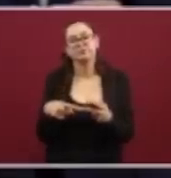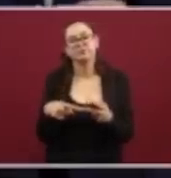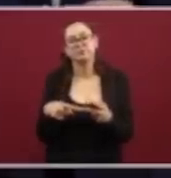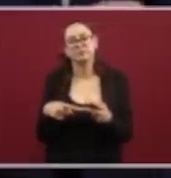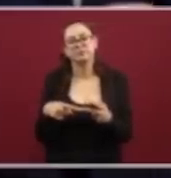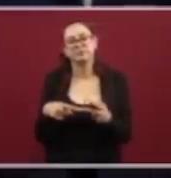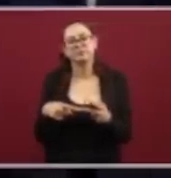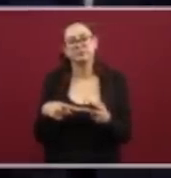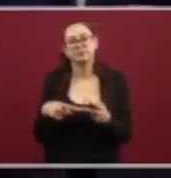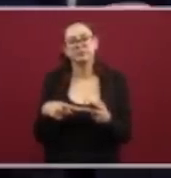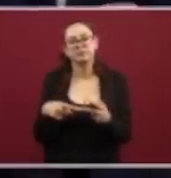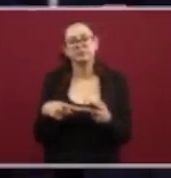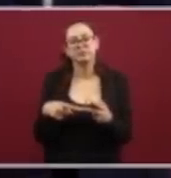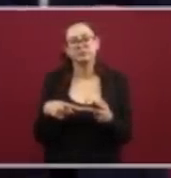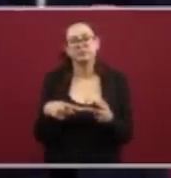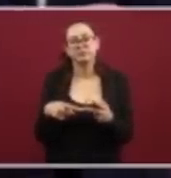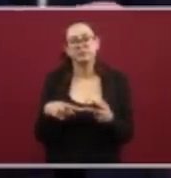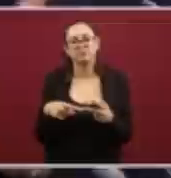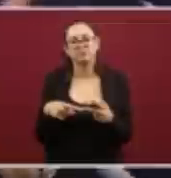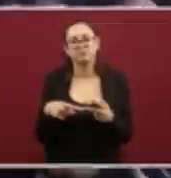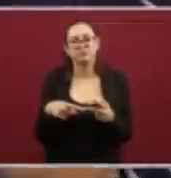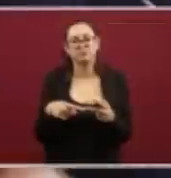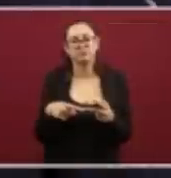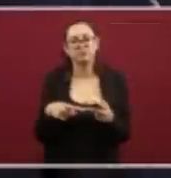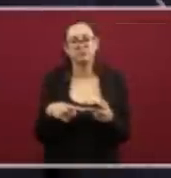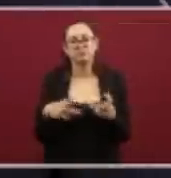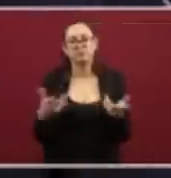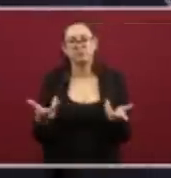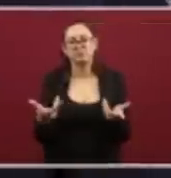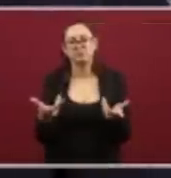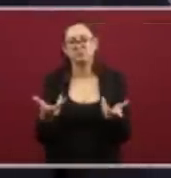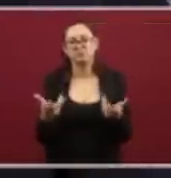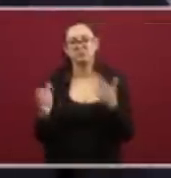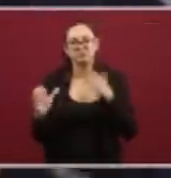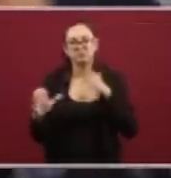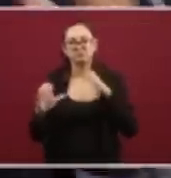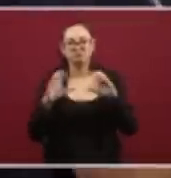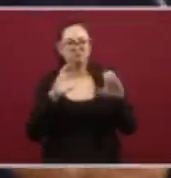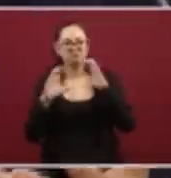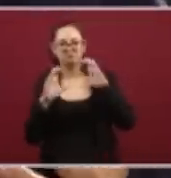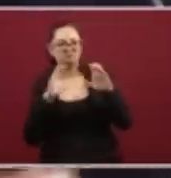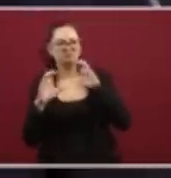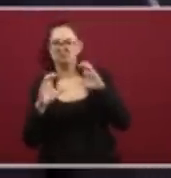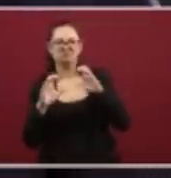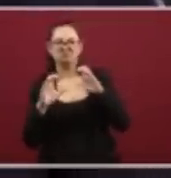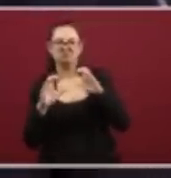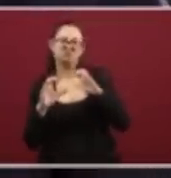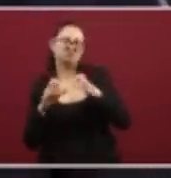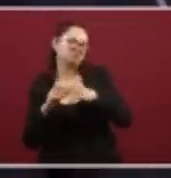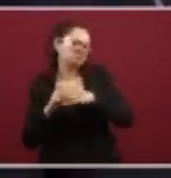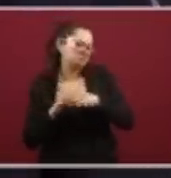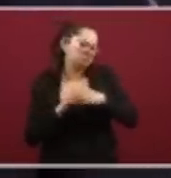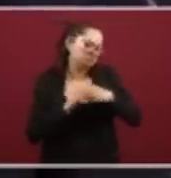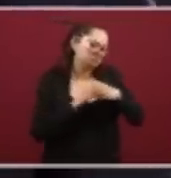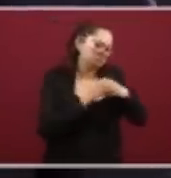no buscar la comunicación en el grupos que se aíslan